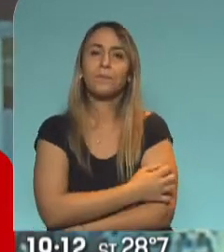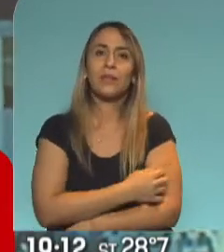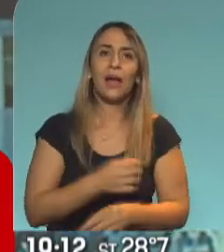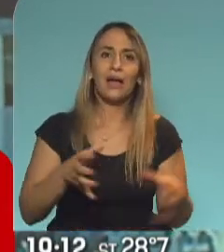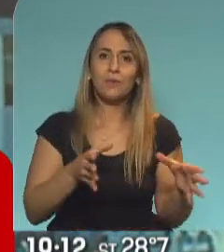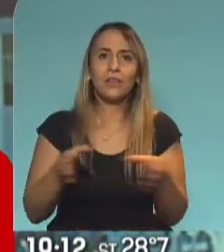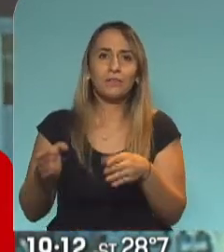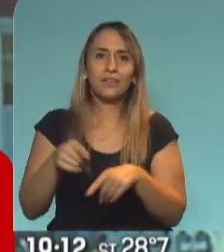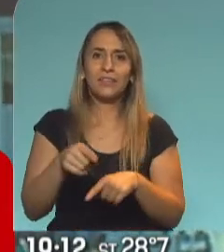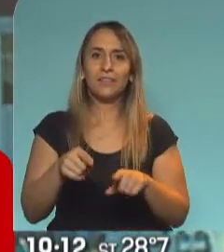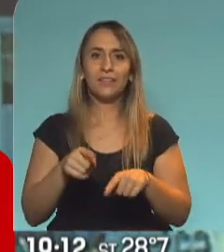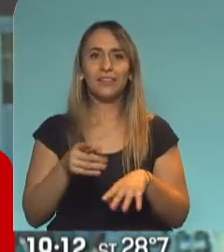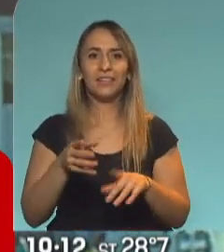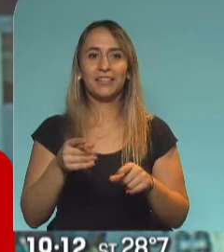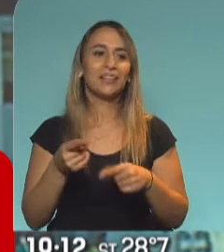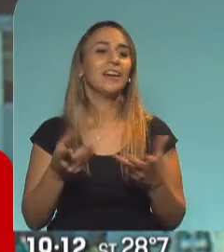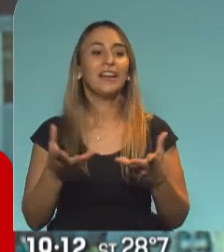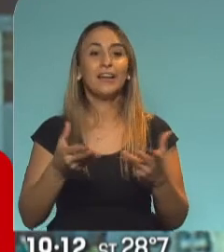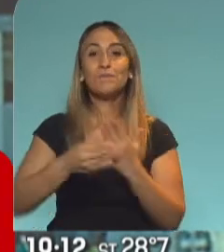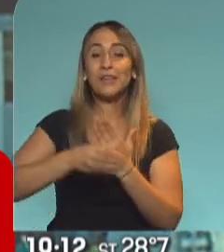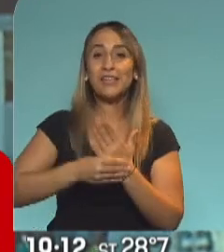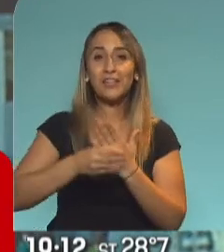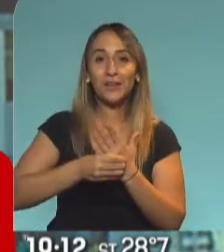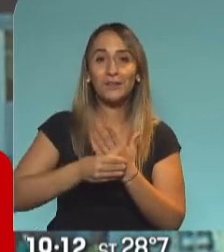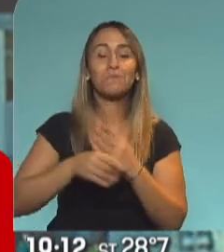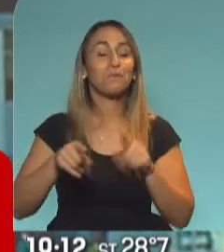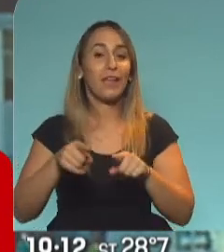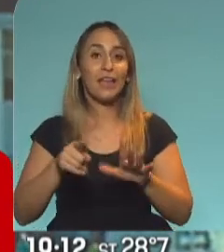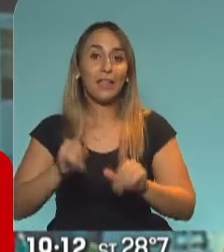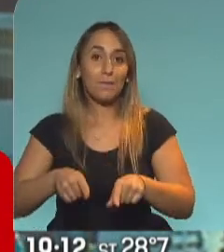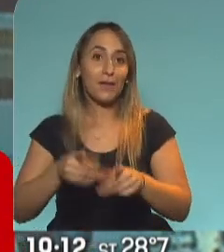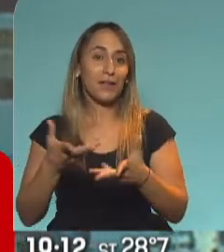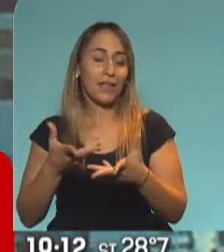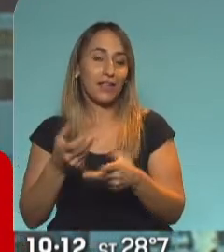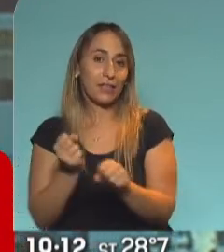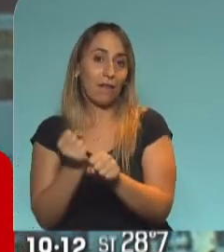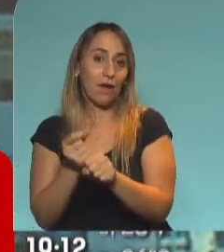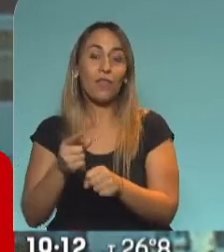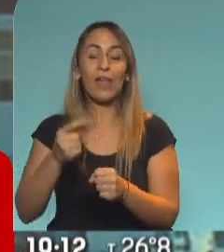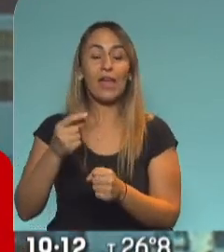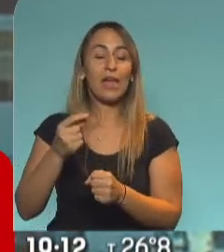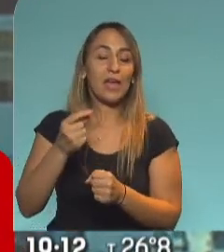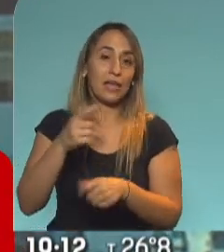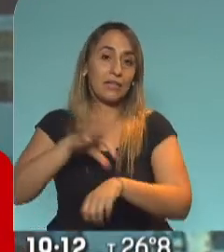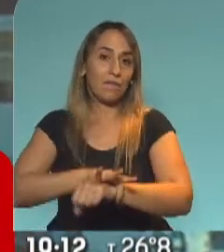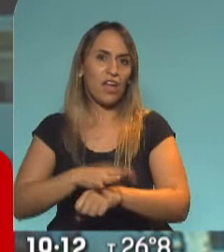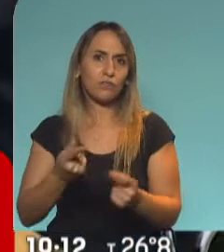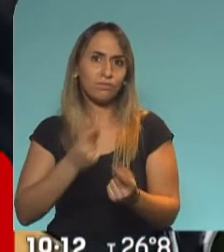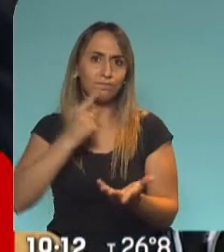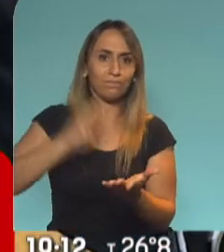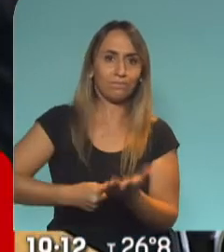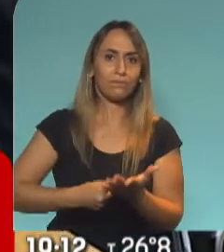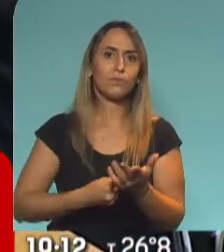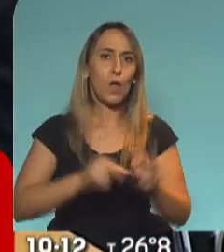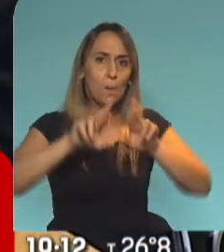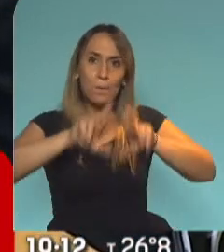Carla Bisotti, que esta mañana estuvo reunida con el jefe de gabinete Santiago Cafiero. Entre esas tareas es justamente el definir esto. ¿Cuándo hay que vacunar al personal estratégico y